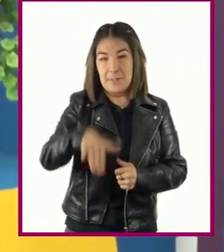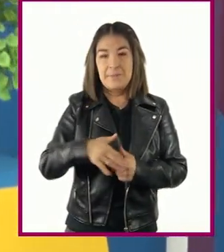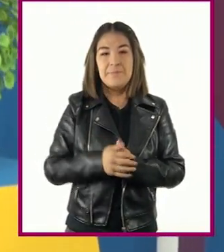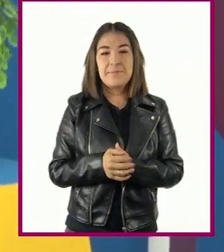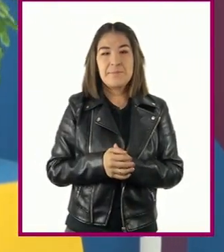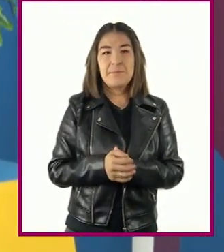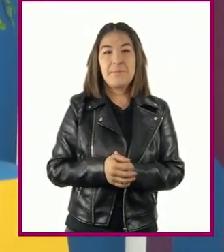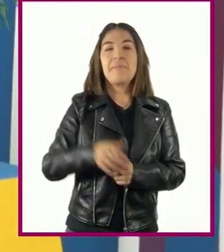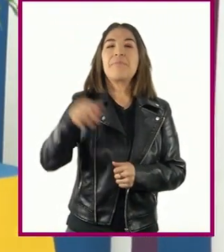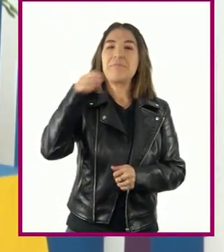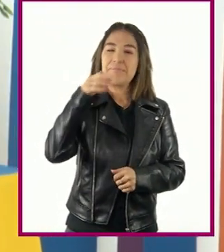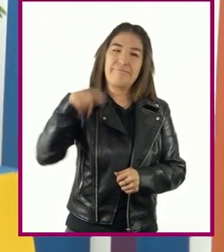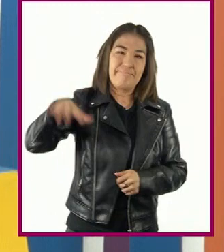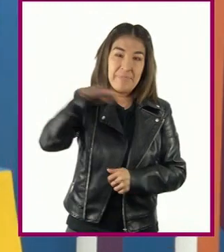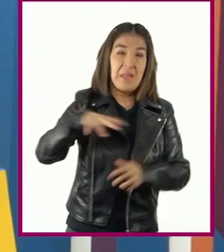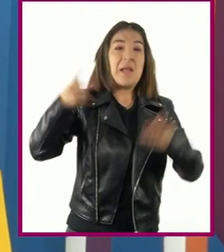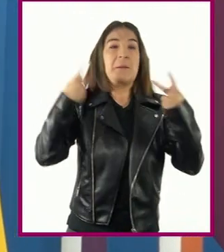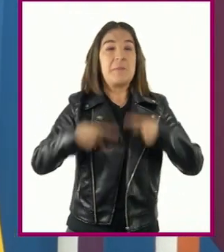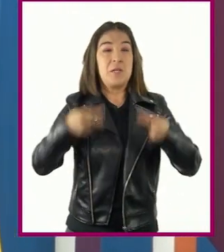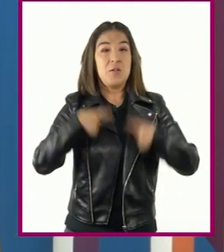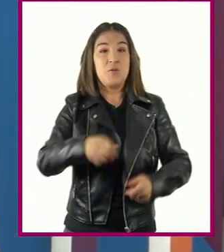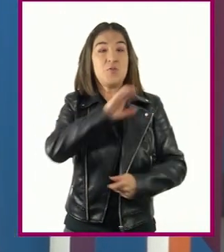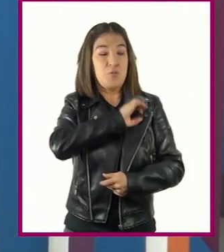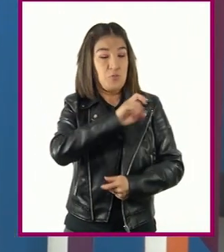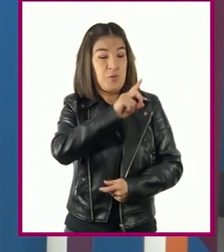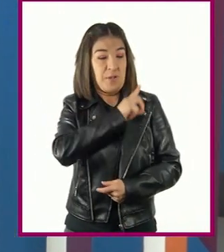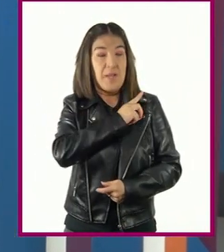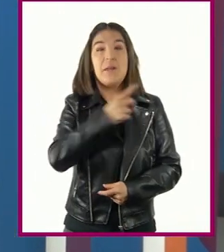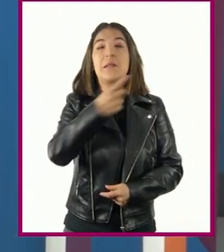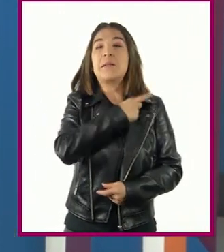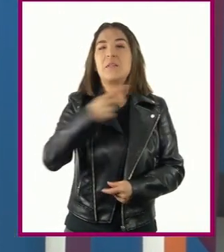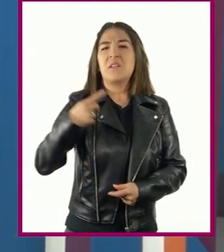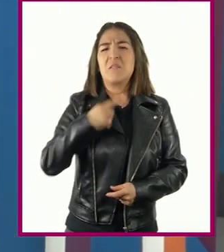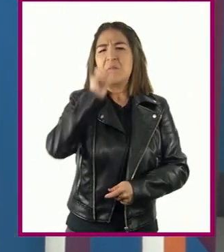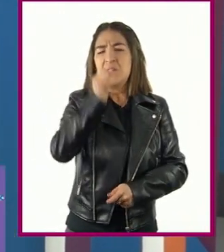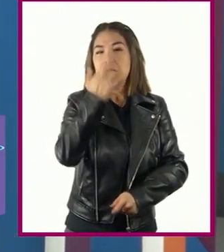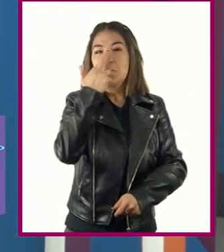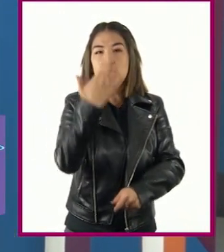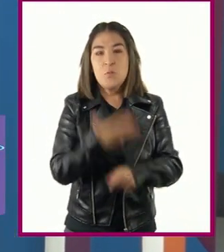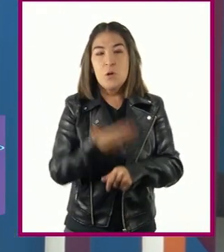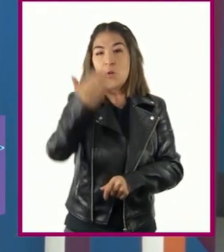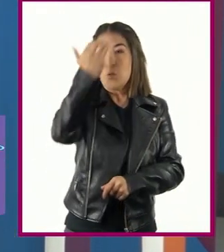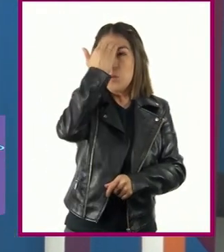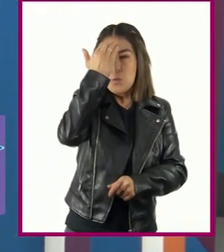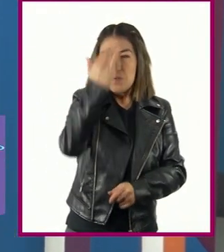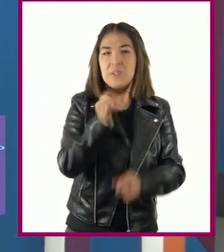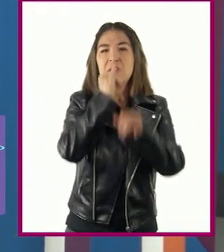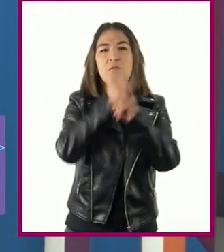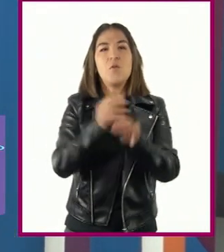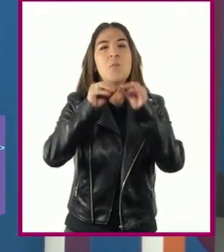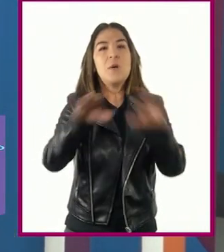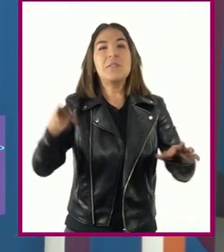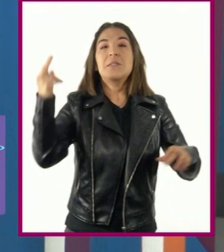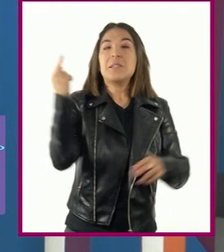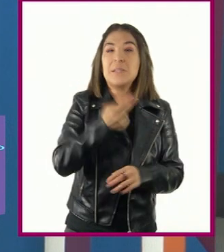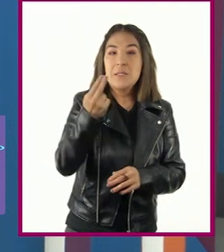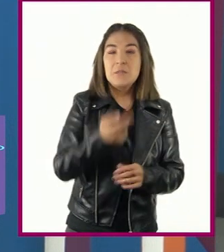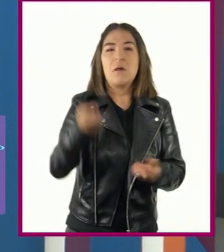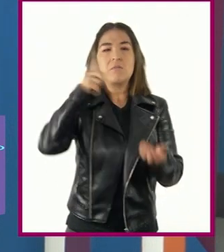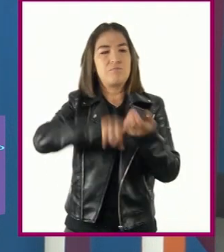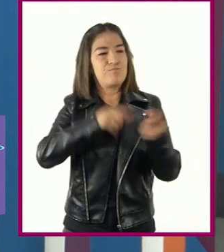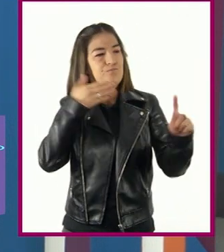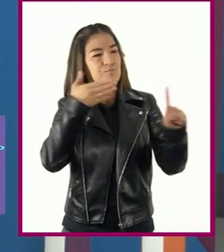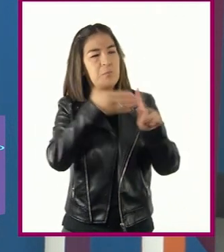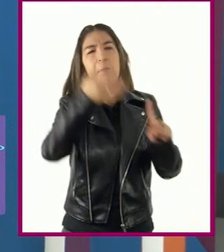saben, las y los ciudadanos tenemos la responsabilidad de conocer la información necesaria y